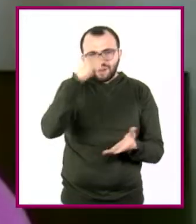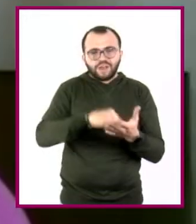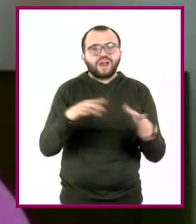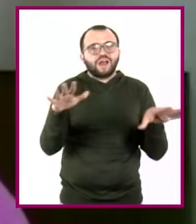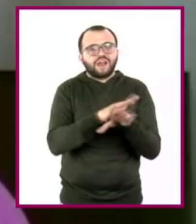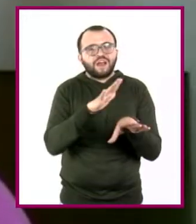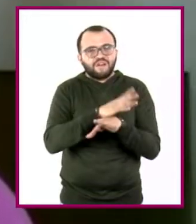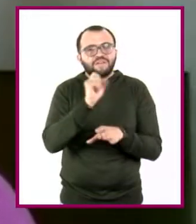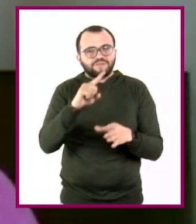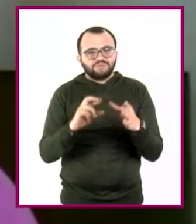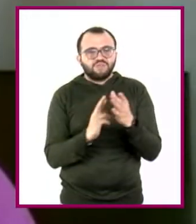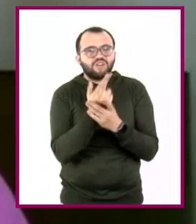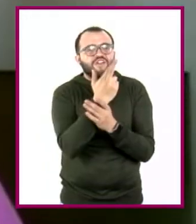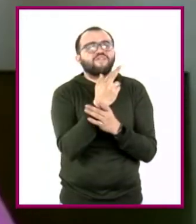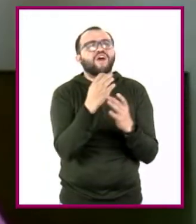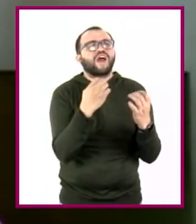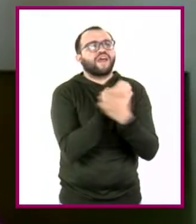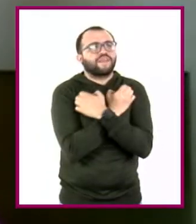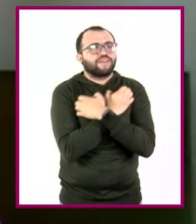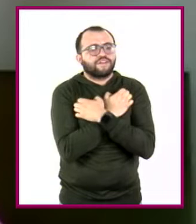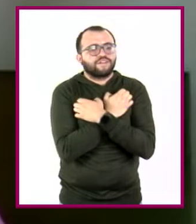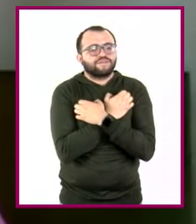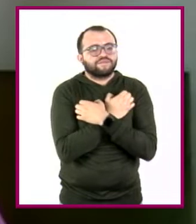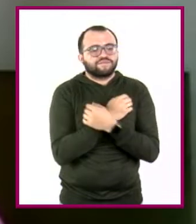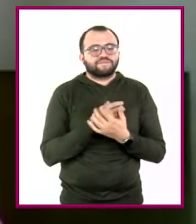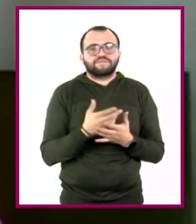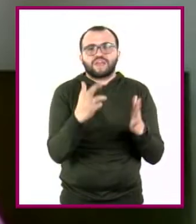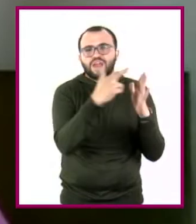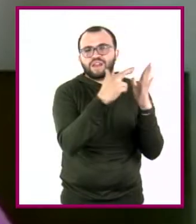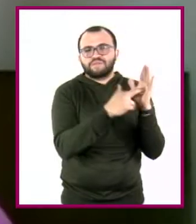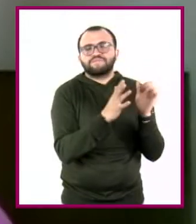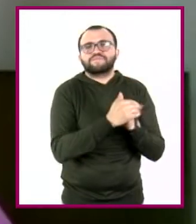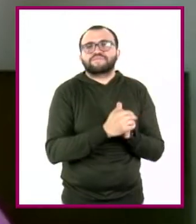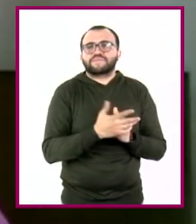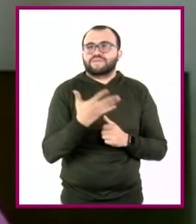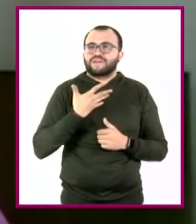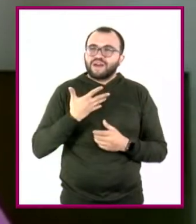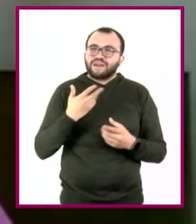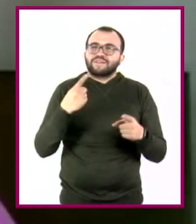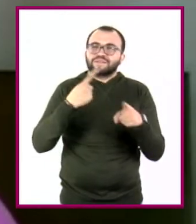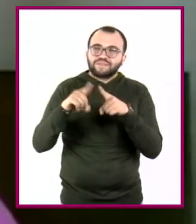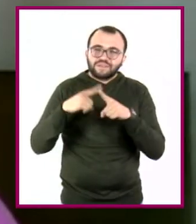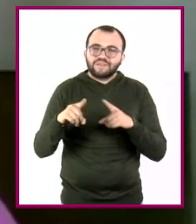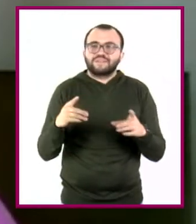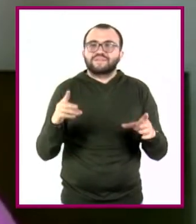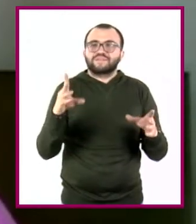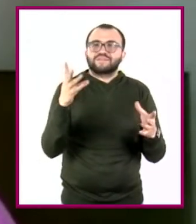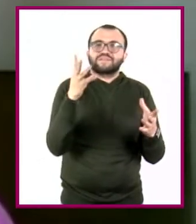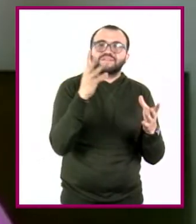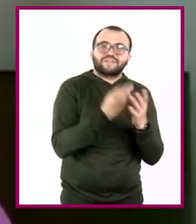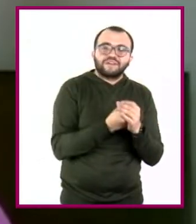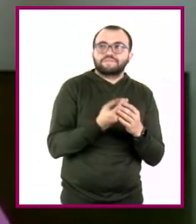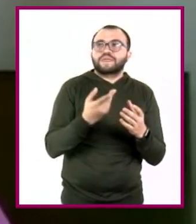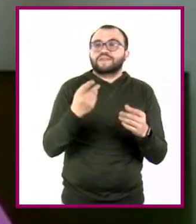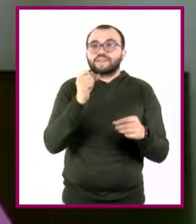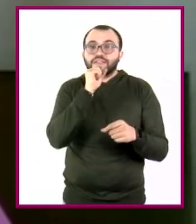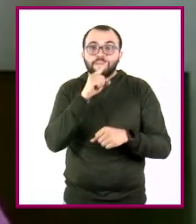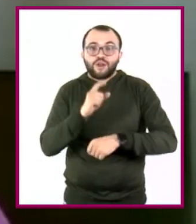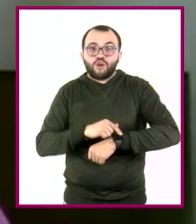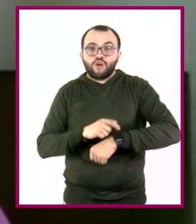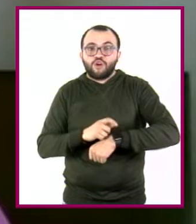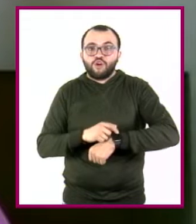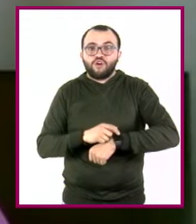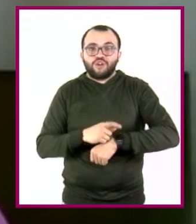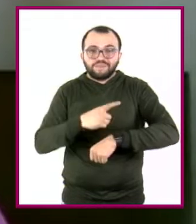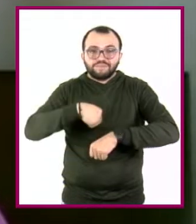habido cambios en las reformas educativas, en contenidos, sí, también en las horas de escolaridad. Yo creo que está